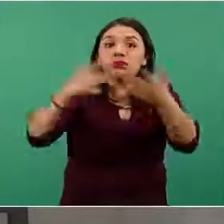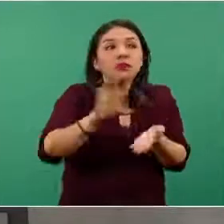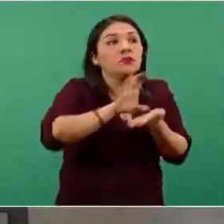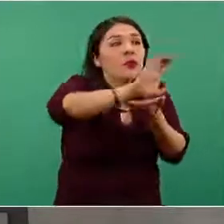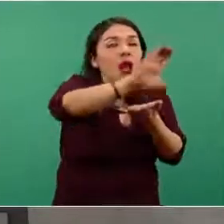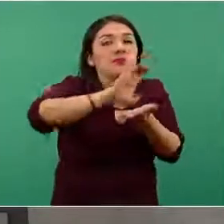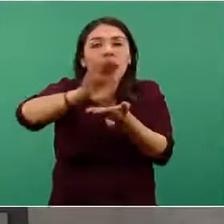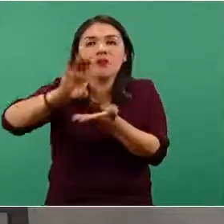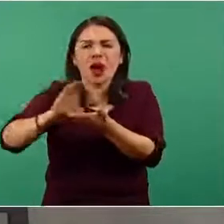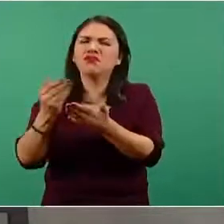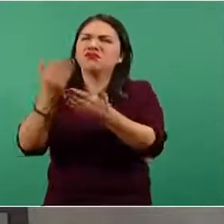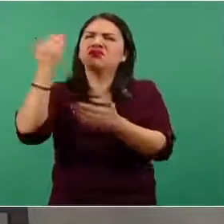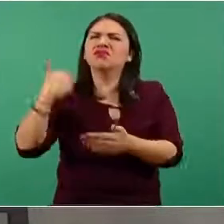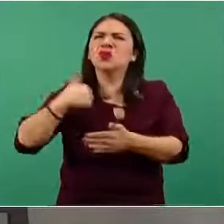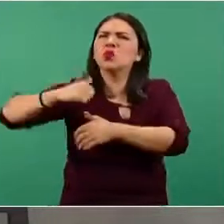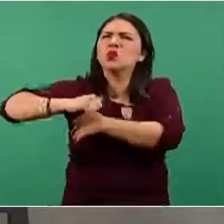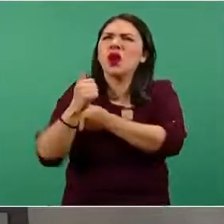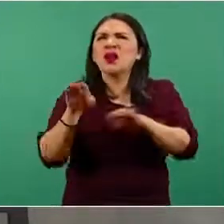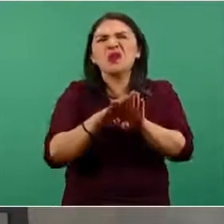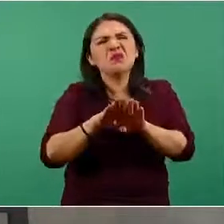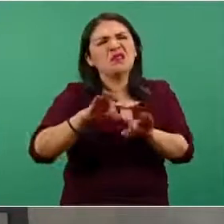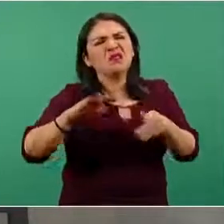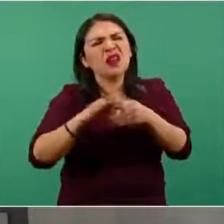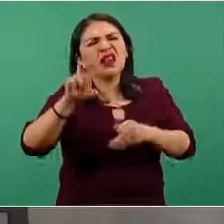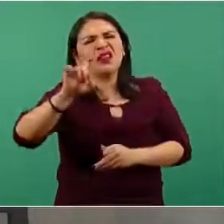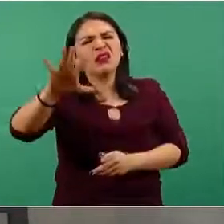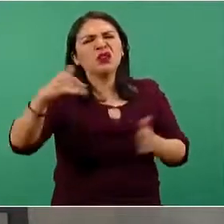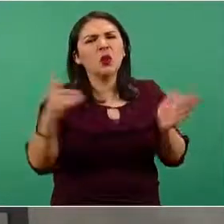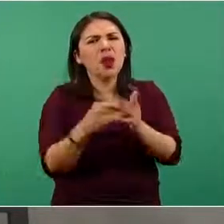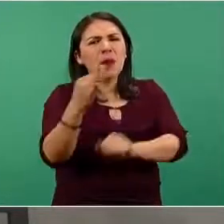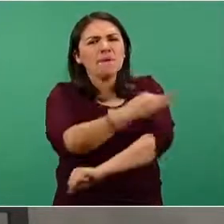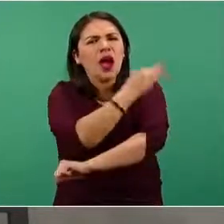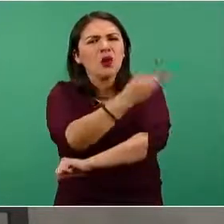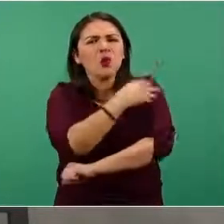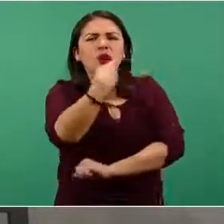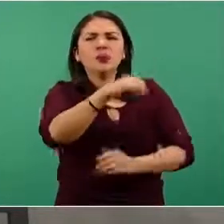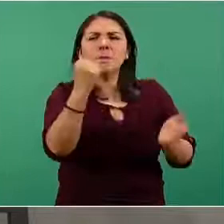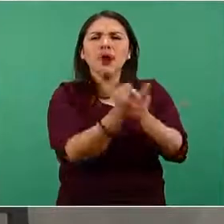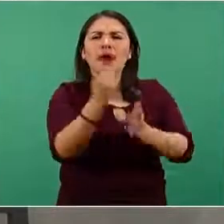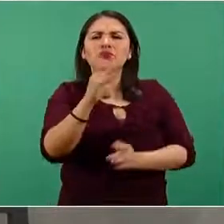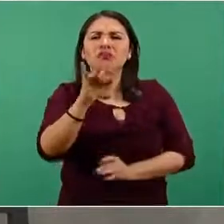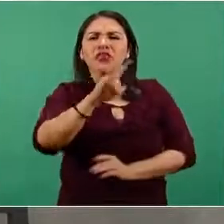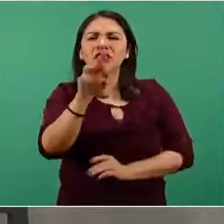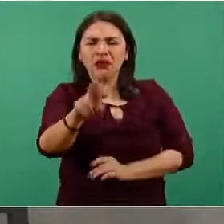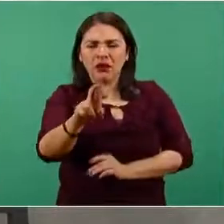momento habíamos guardado unas 35,000 dosis de la vacuna Pfizer,